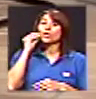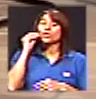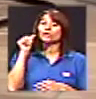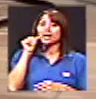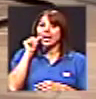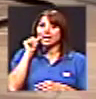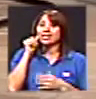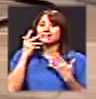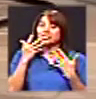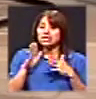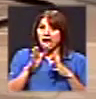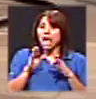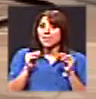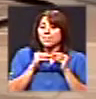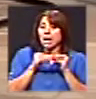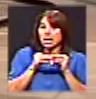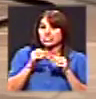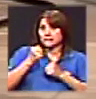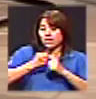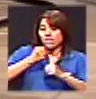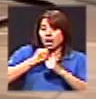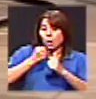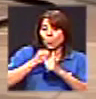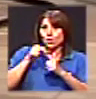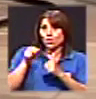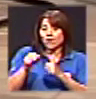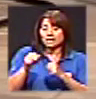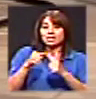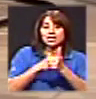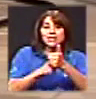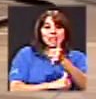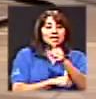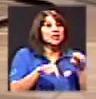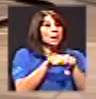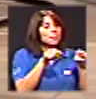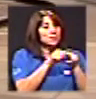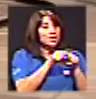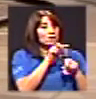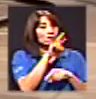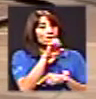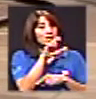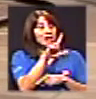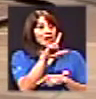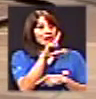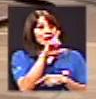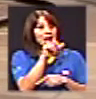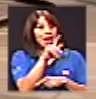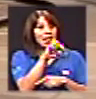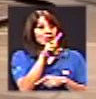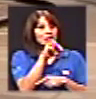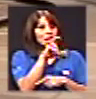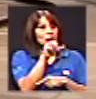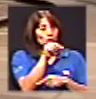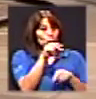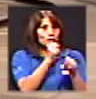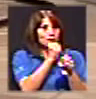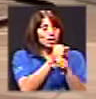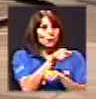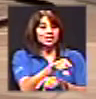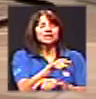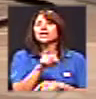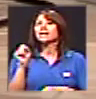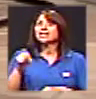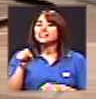de Tibás, que le decía. Todavía, digamos, los caminos, muchos de ellos rurales que hay por las zonas más